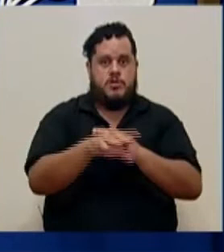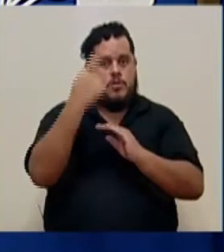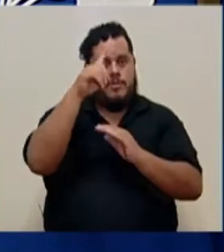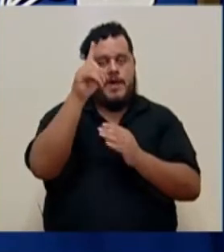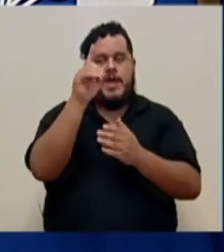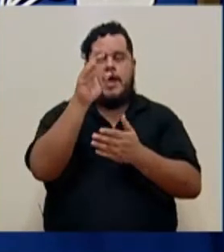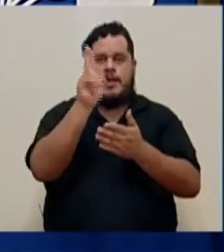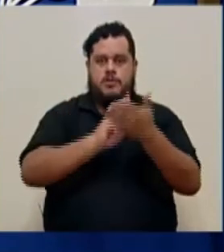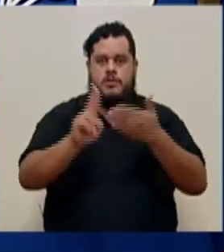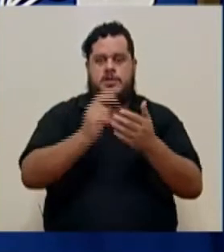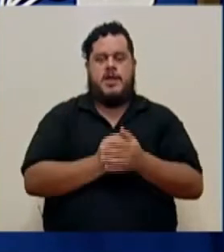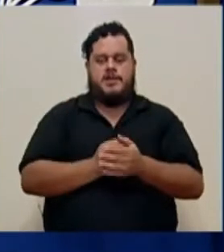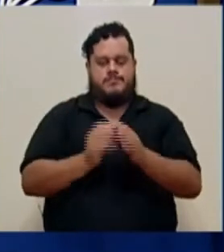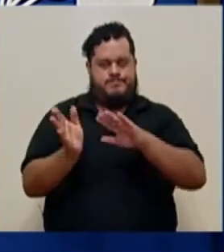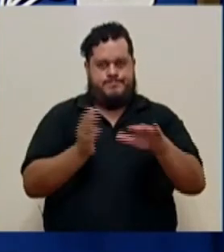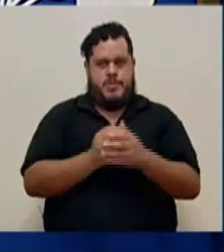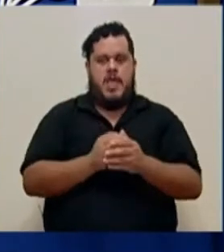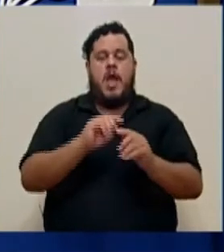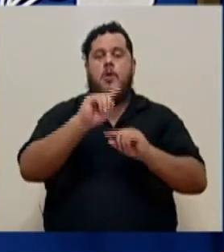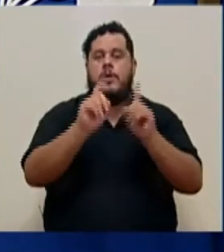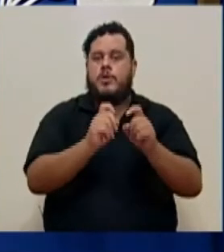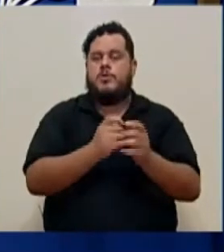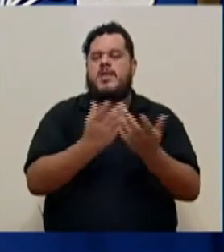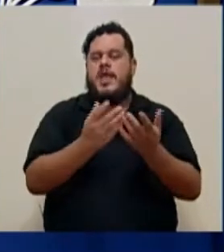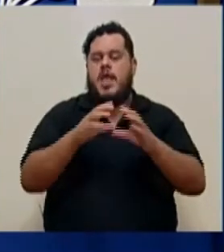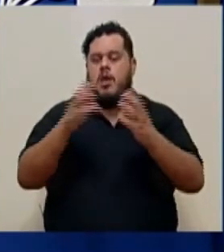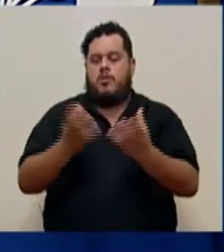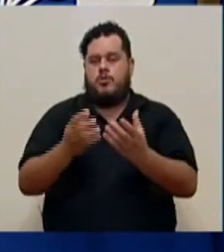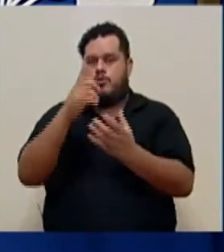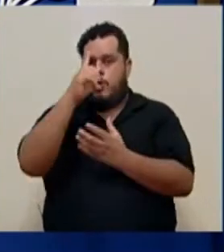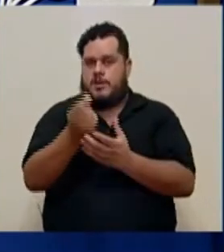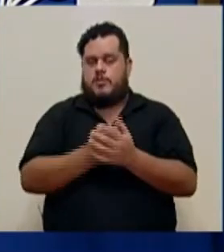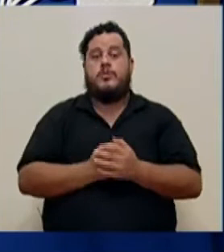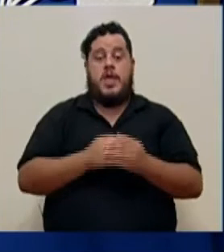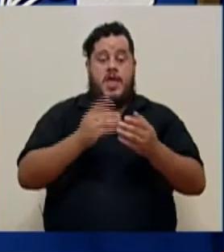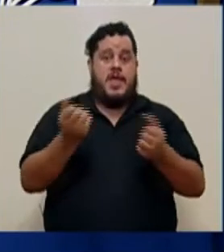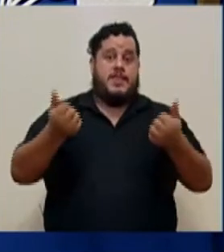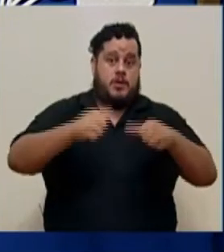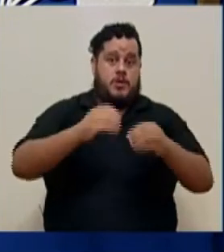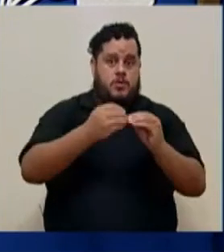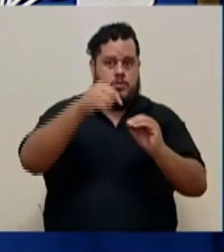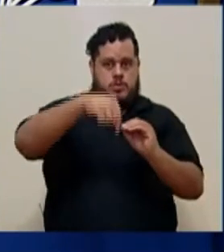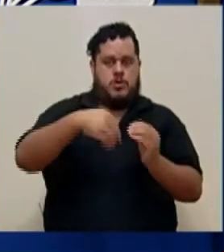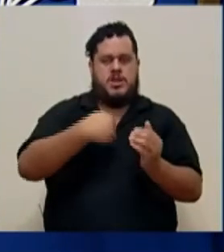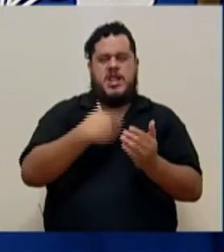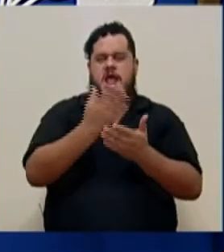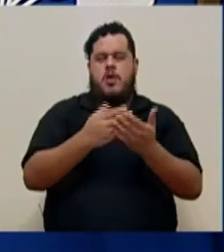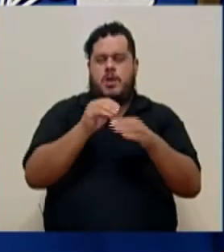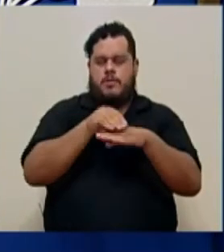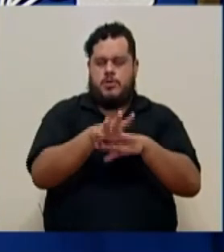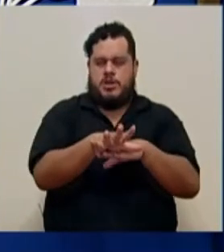universitarios. La siguiente consulta la realiza Mundo Escazú. De acuerdo a los números de hoy, ¿tienen alguna proyección